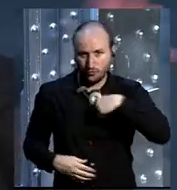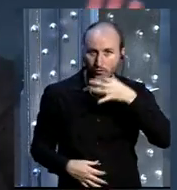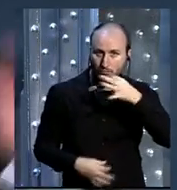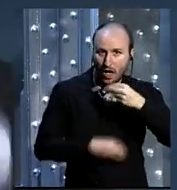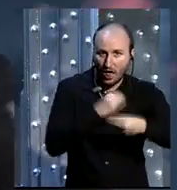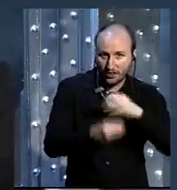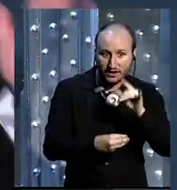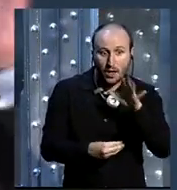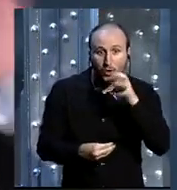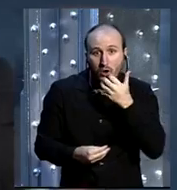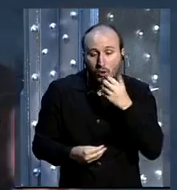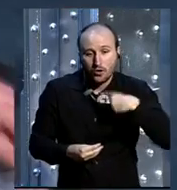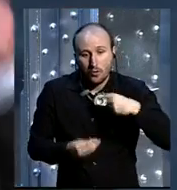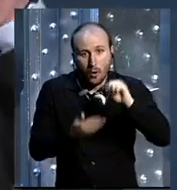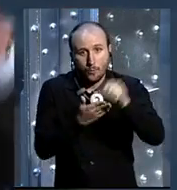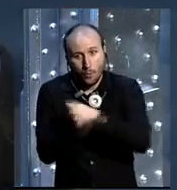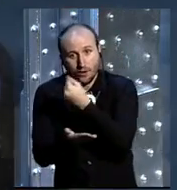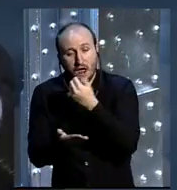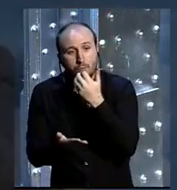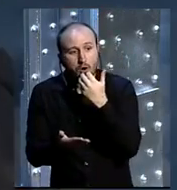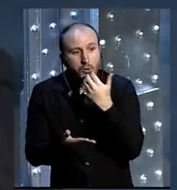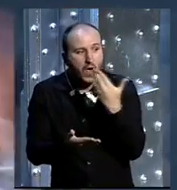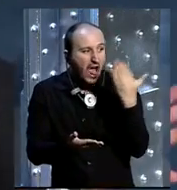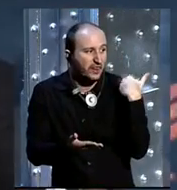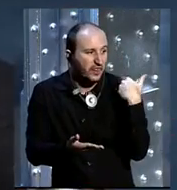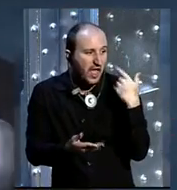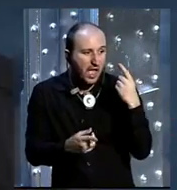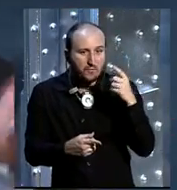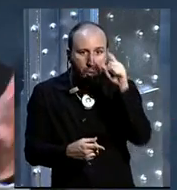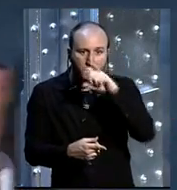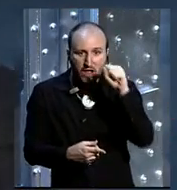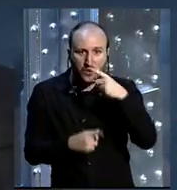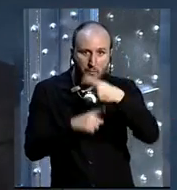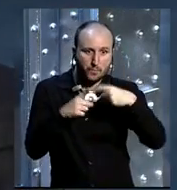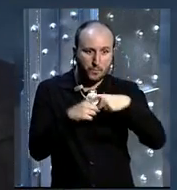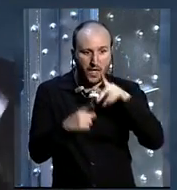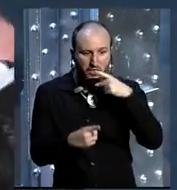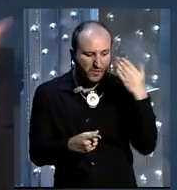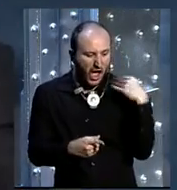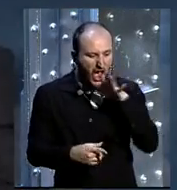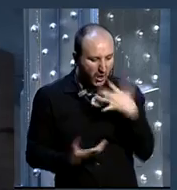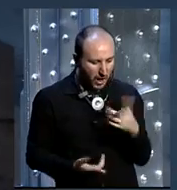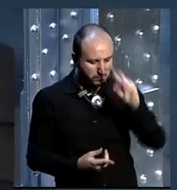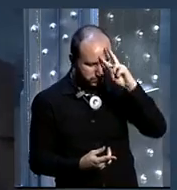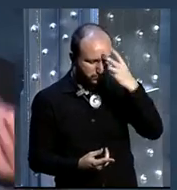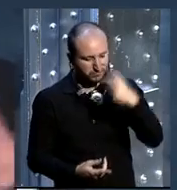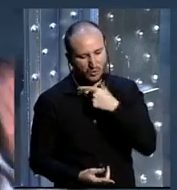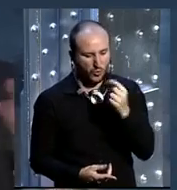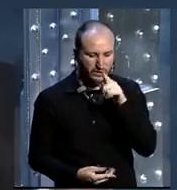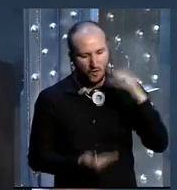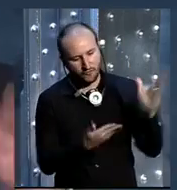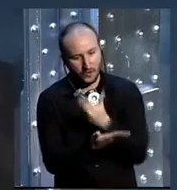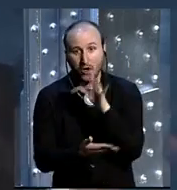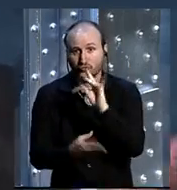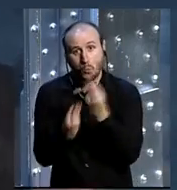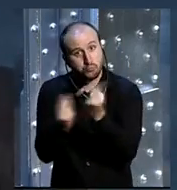borramos algo sale del servicio. Si publicaste una foto hace 1 año y medio y ya no te gusta, puedes borrarla y sale de Facebook, desaparece. Y hemos